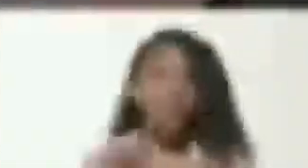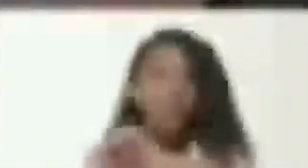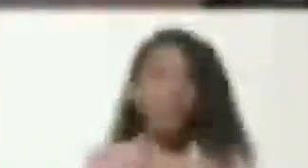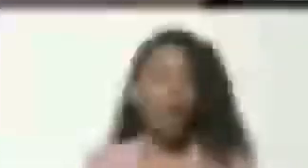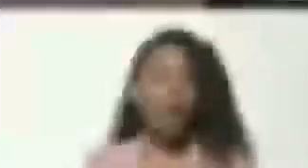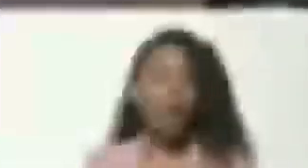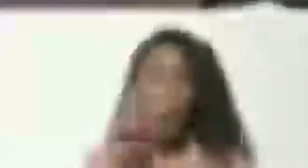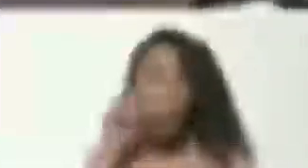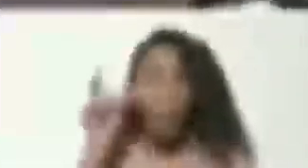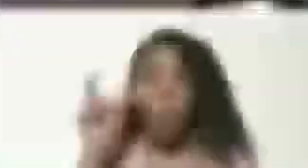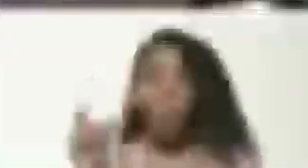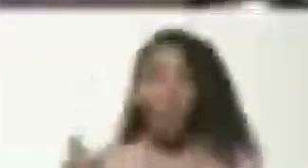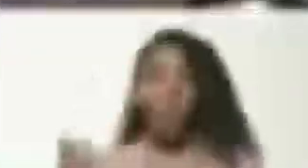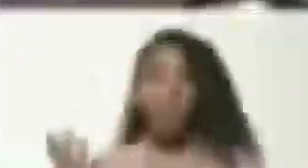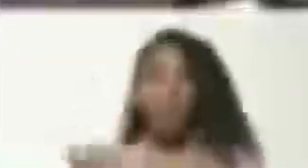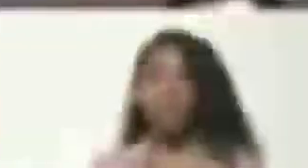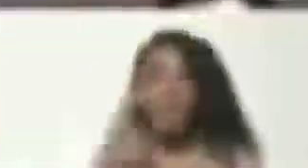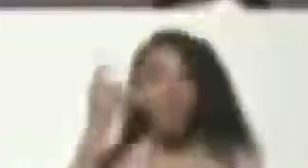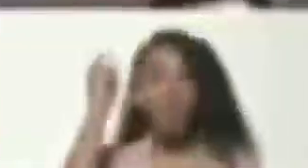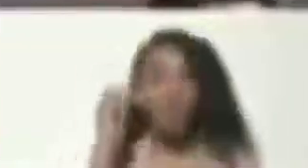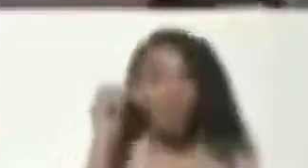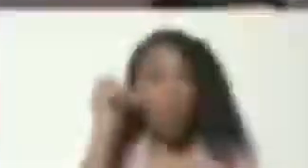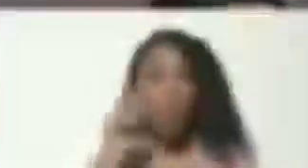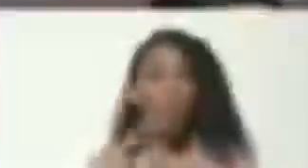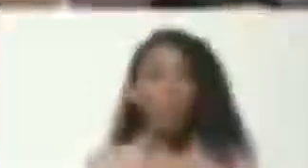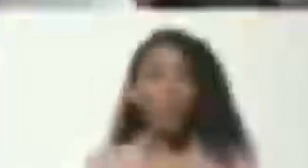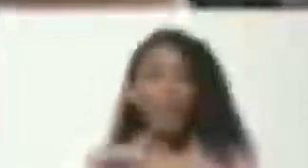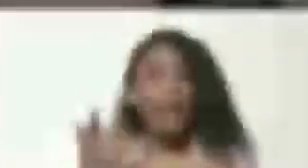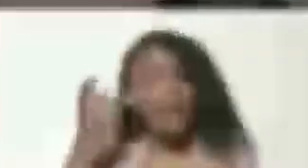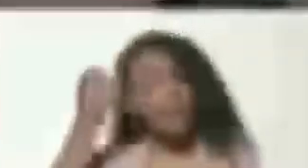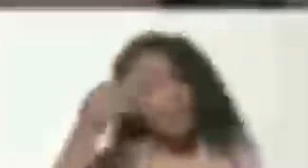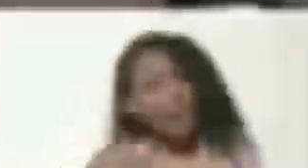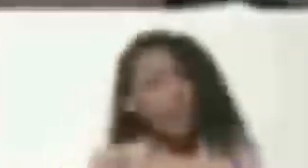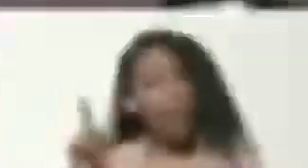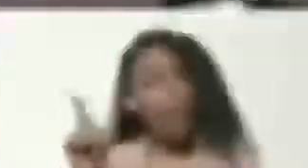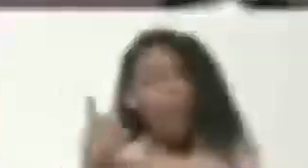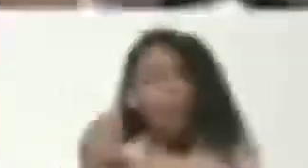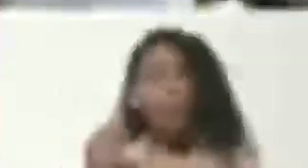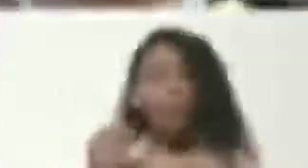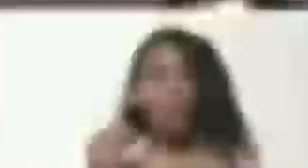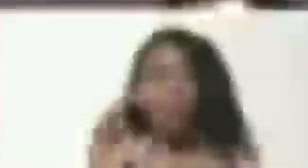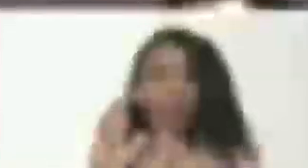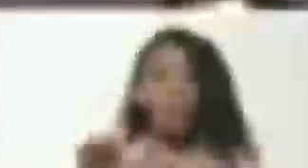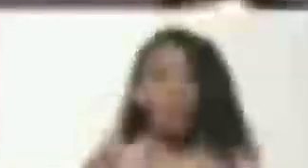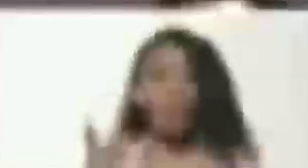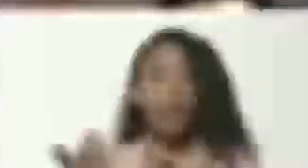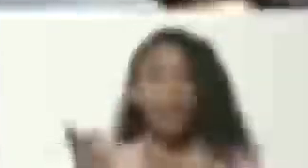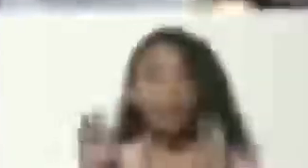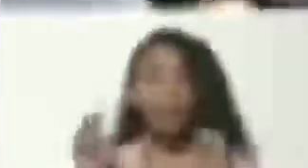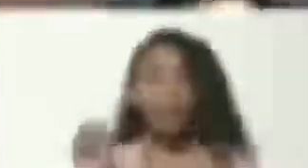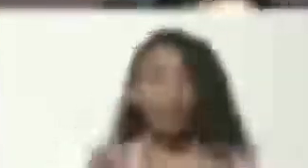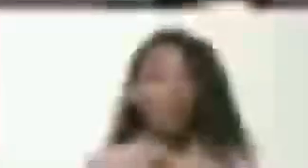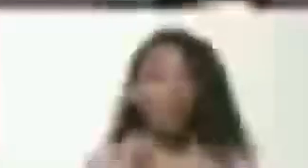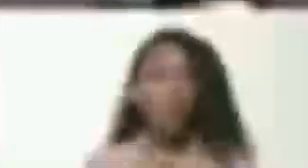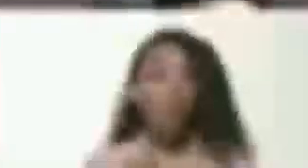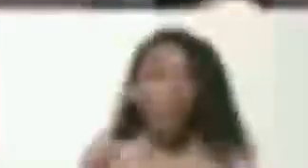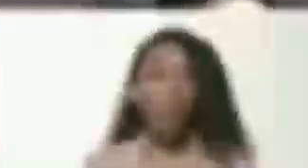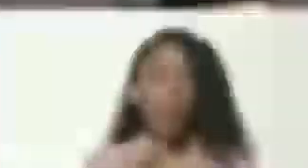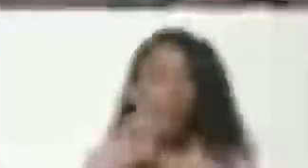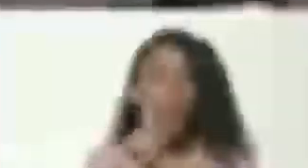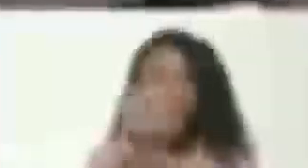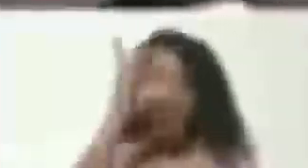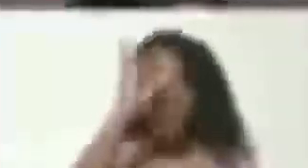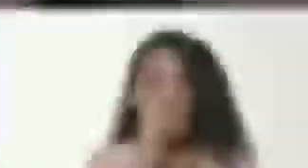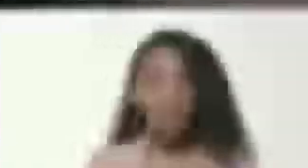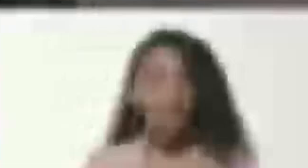comisión especial para las pensiones, para los emprendedores en Venezuela, dijo Maduro. Todo esto lo ha dicho Maduro. Luego,